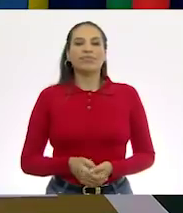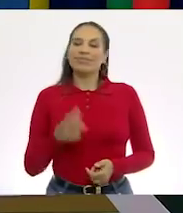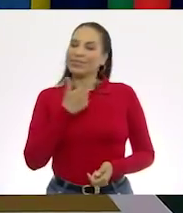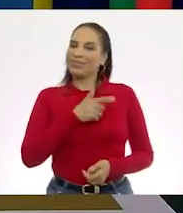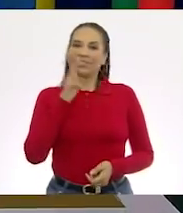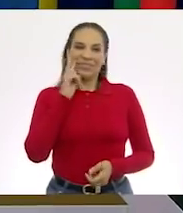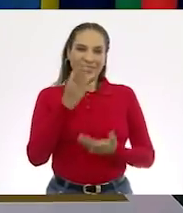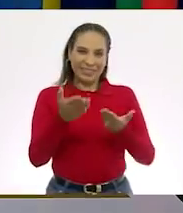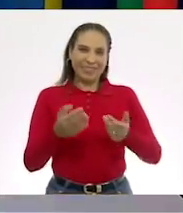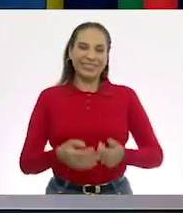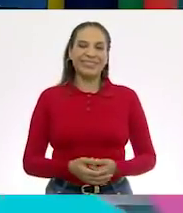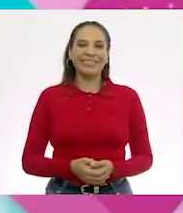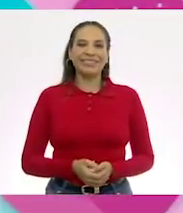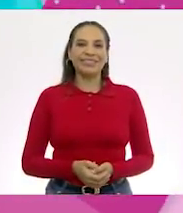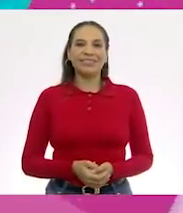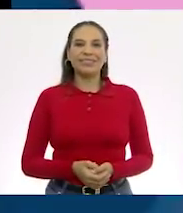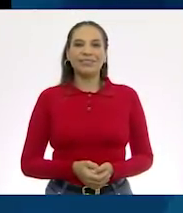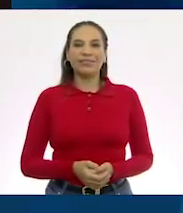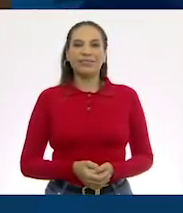encanta, vamos a verlo.